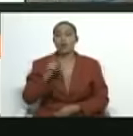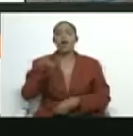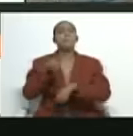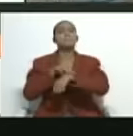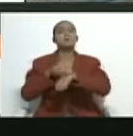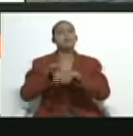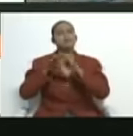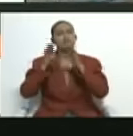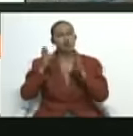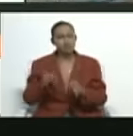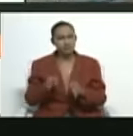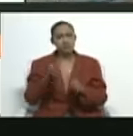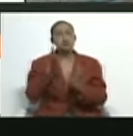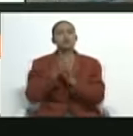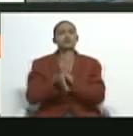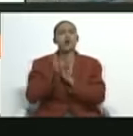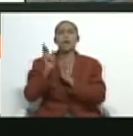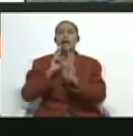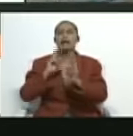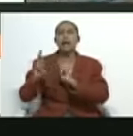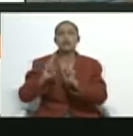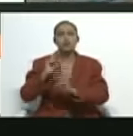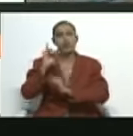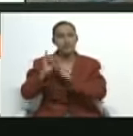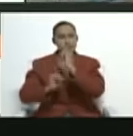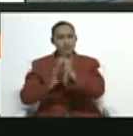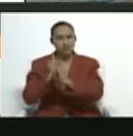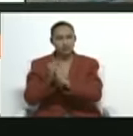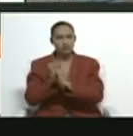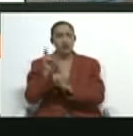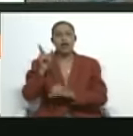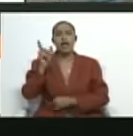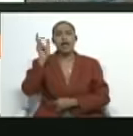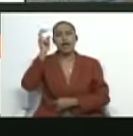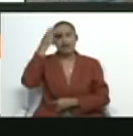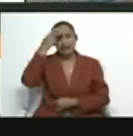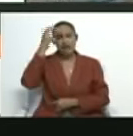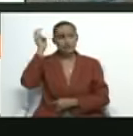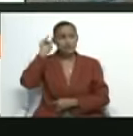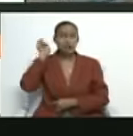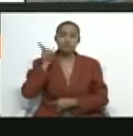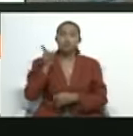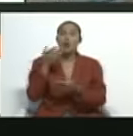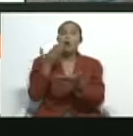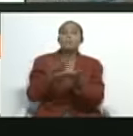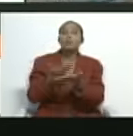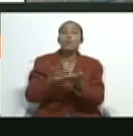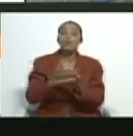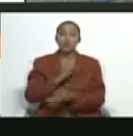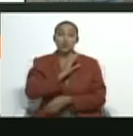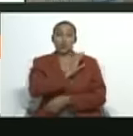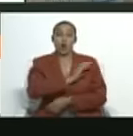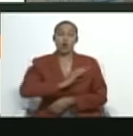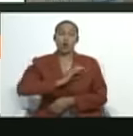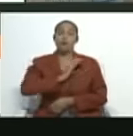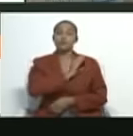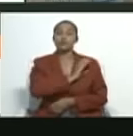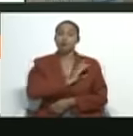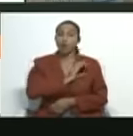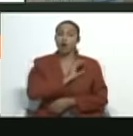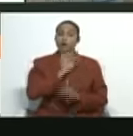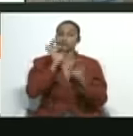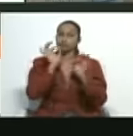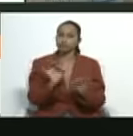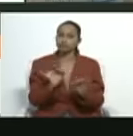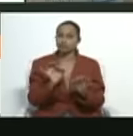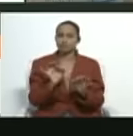en la reunión extraordinaria de cancilleres en la CELAC, propuso el establecimiento existe una comisión de Estados miembros que permita hacer